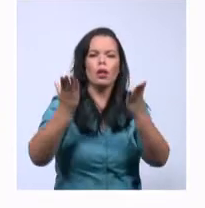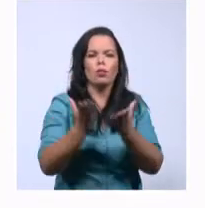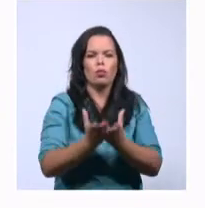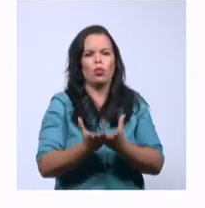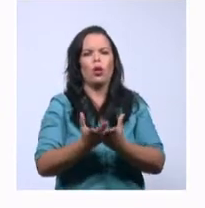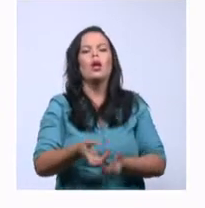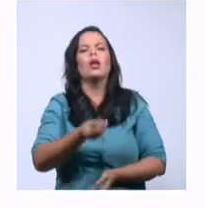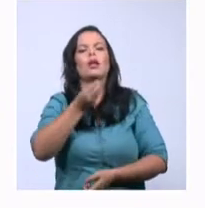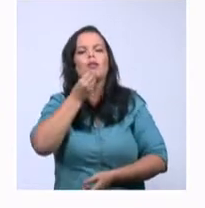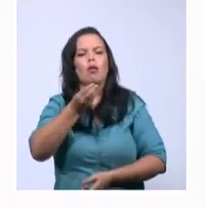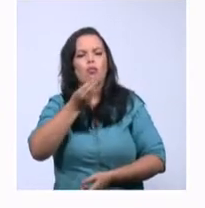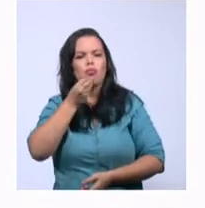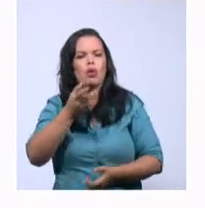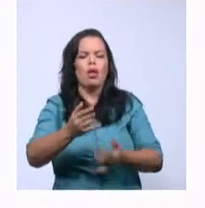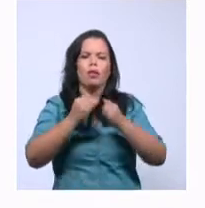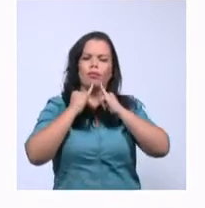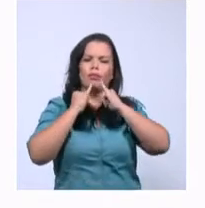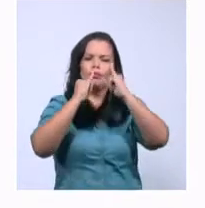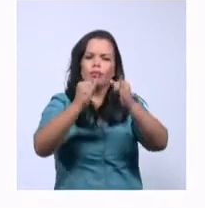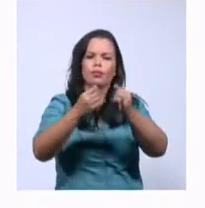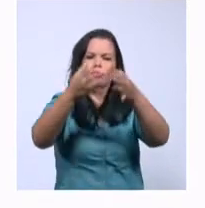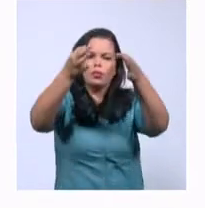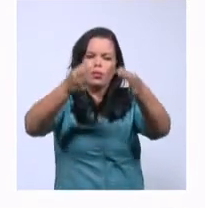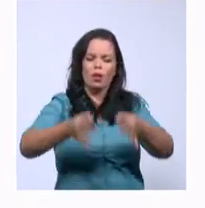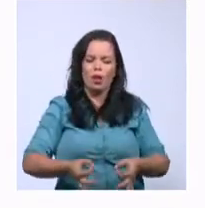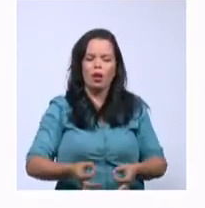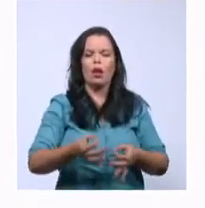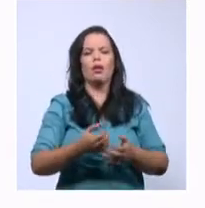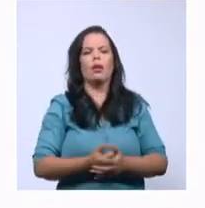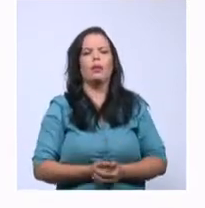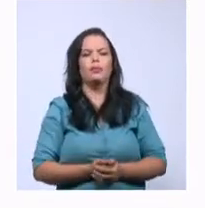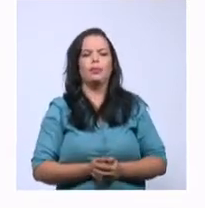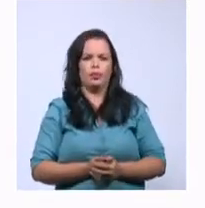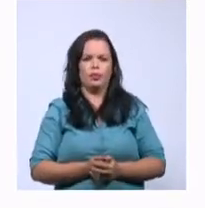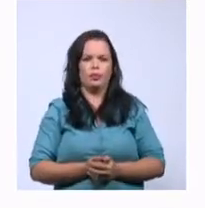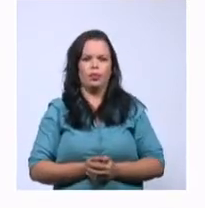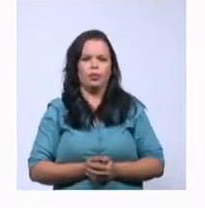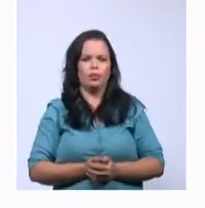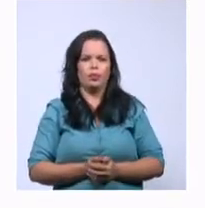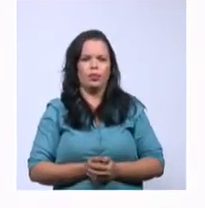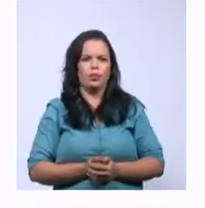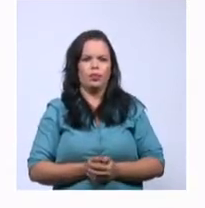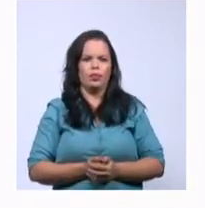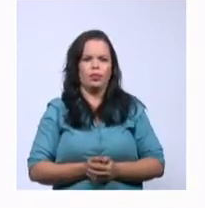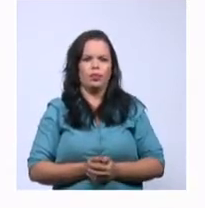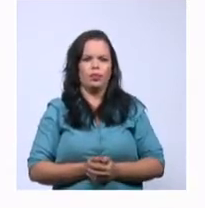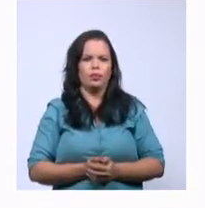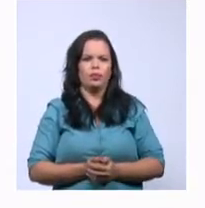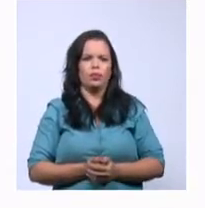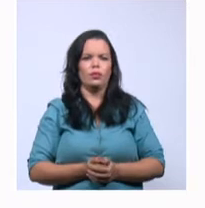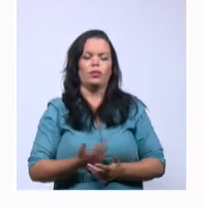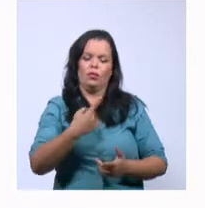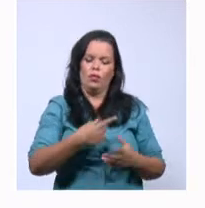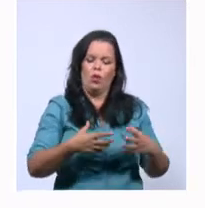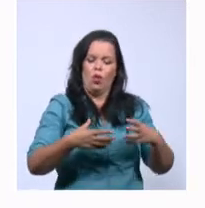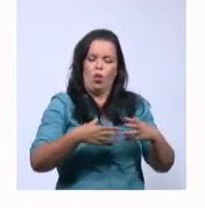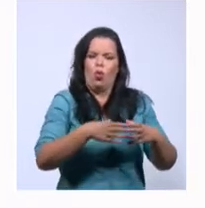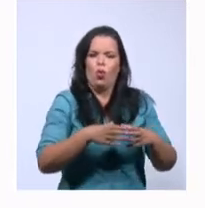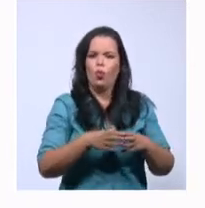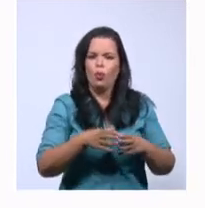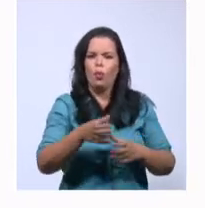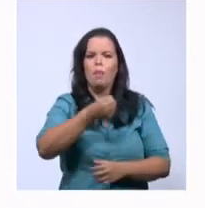cadena de desinformación internacional que ya está en curso. Como periodistas y comunicadores de un país que